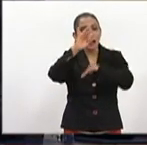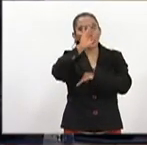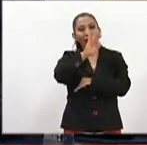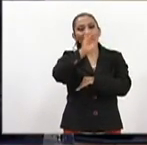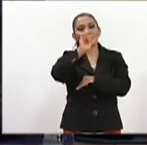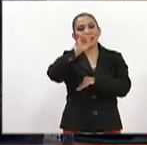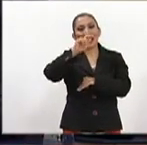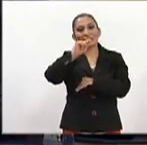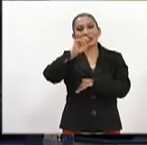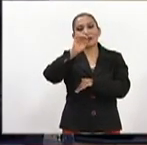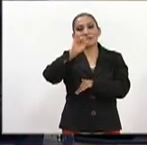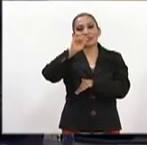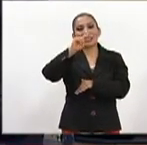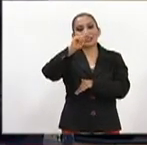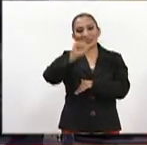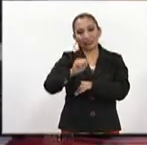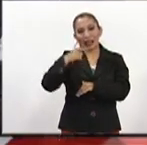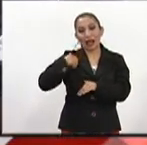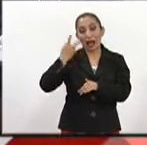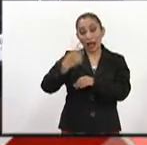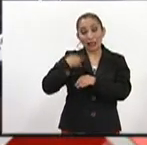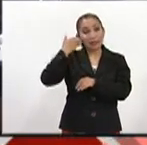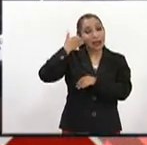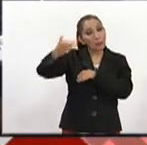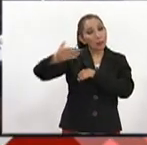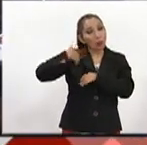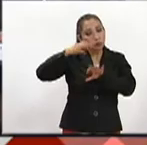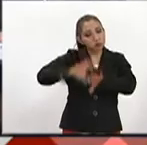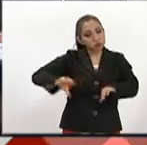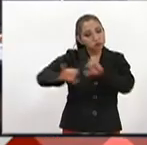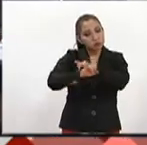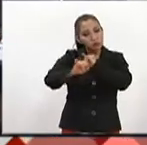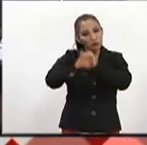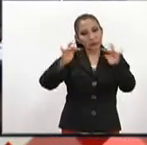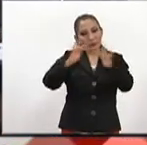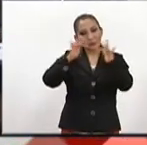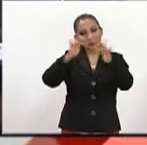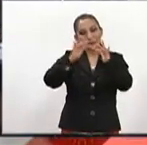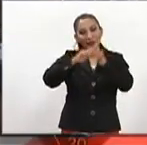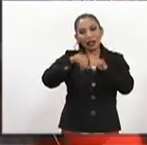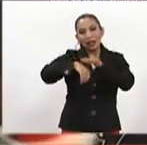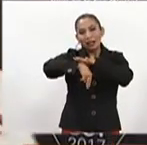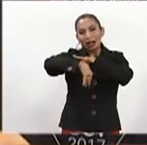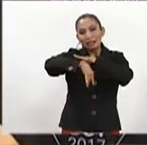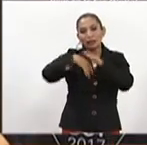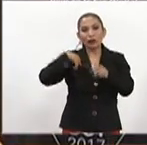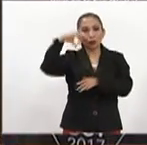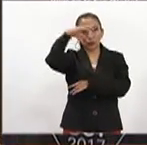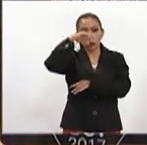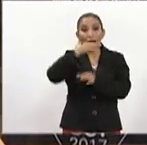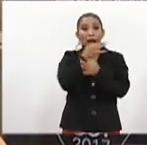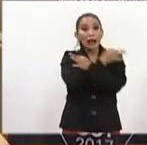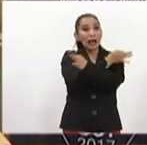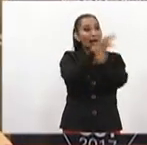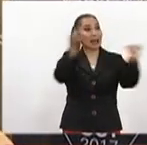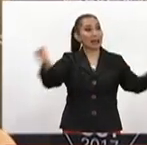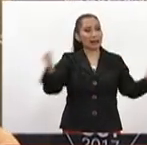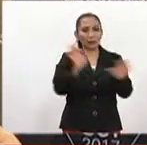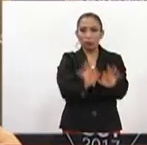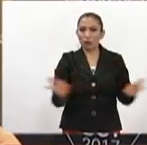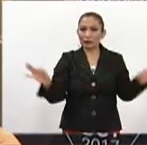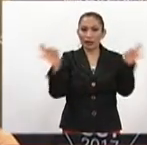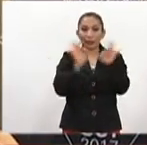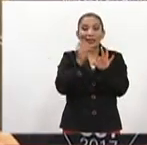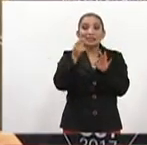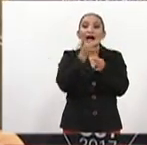IFTA 2017, Vivir en la Era Digital, Conectando Raíces y Culturas. Hemos hecho un anuncio muy relevante, sin duda,